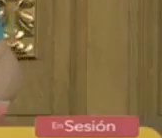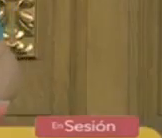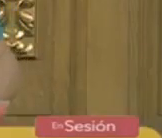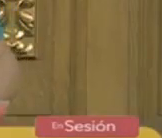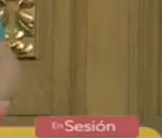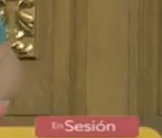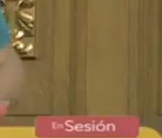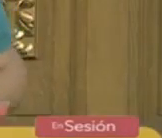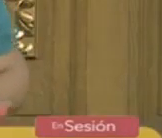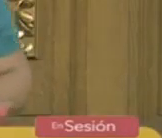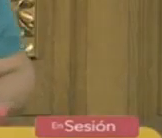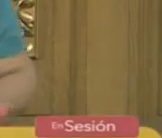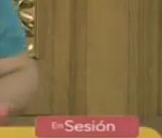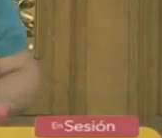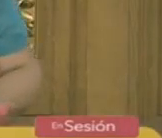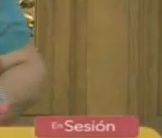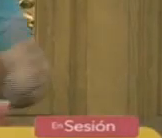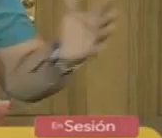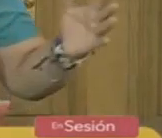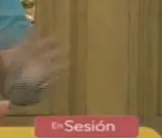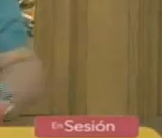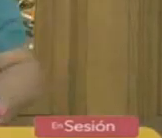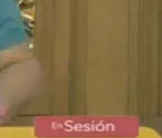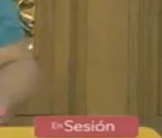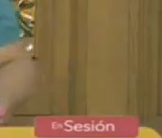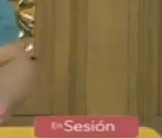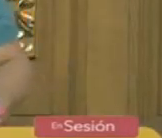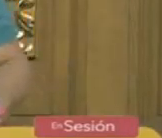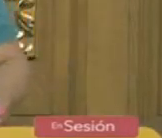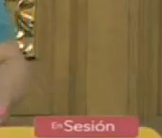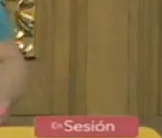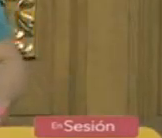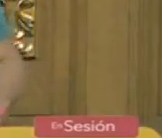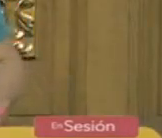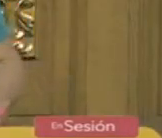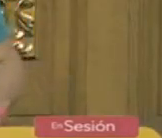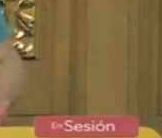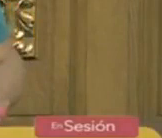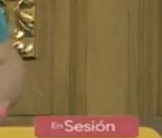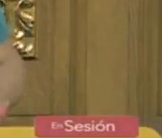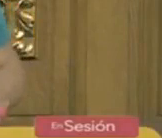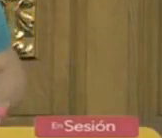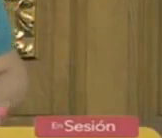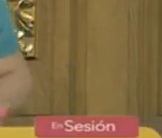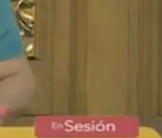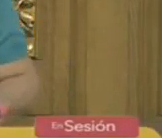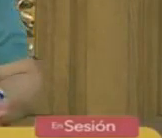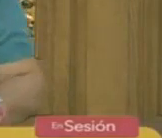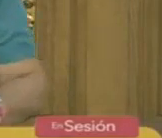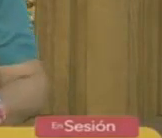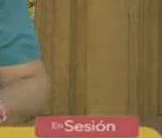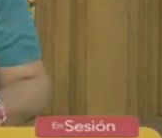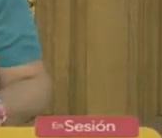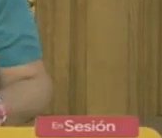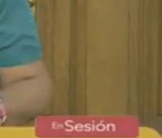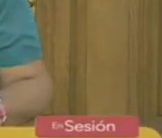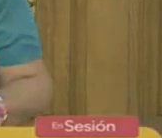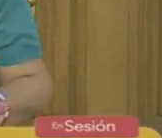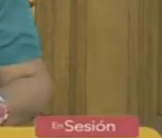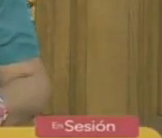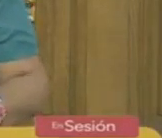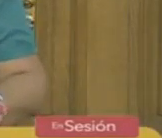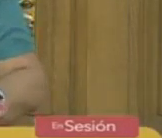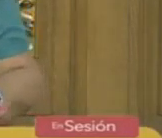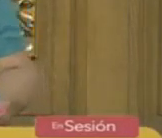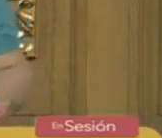los Pueblos Indígenas? Bueno, desde la Asamblea de las Naciones Unidas, un